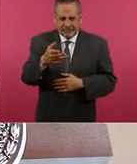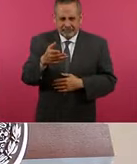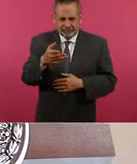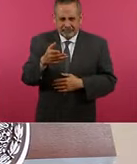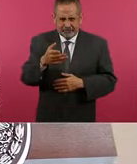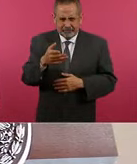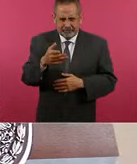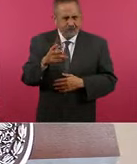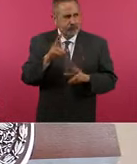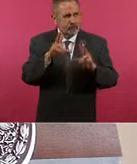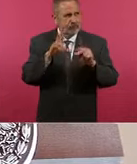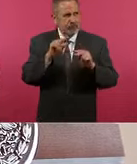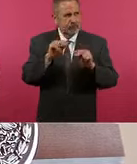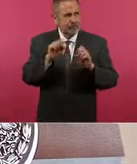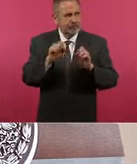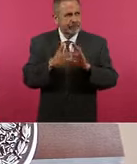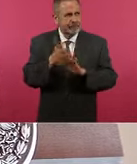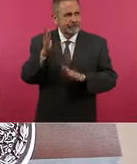No se va.